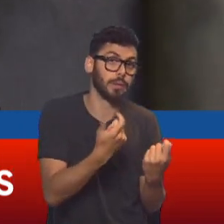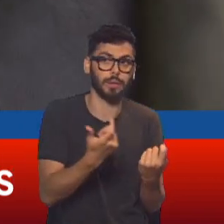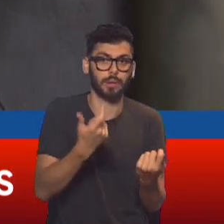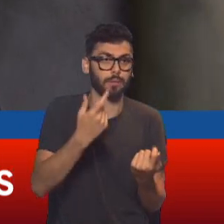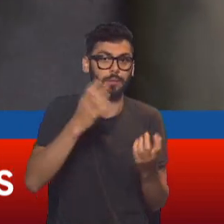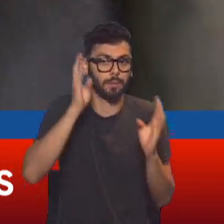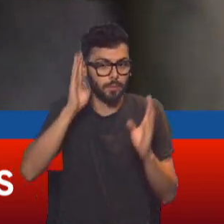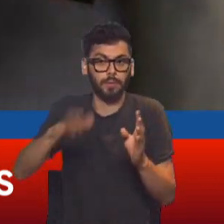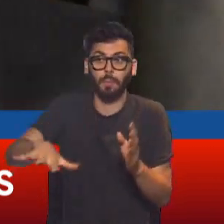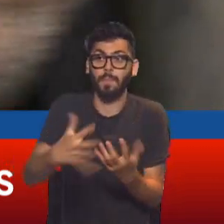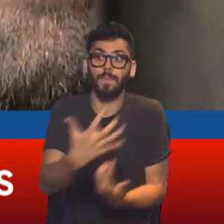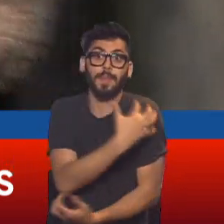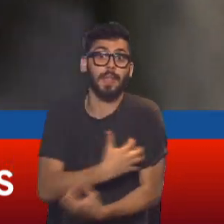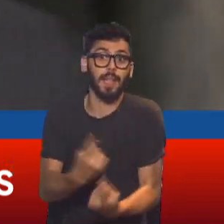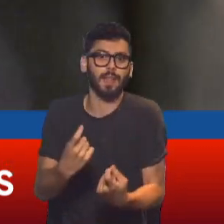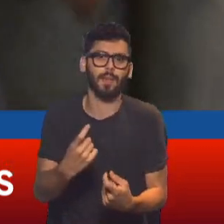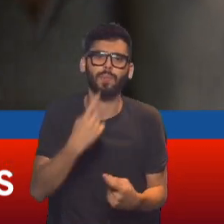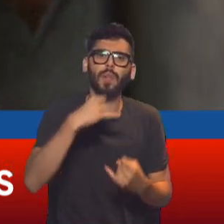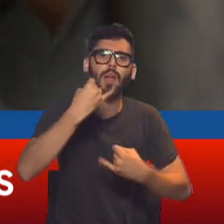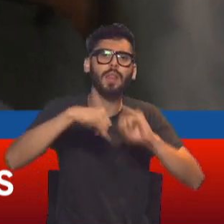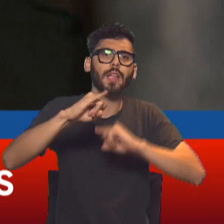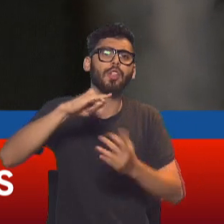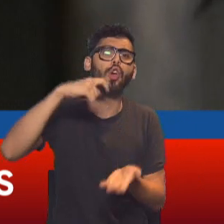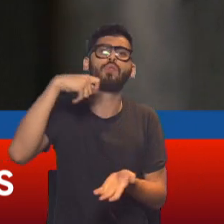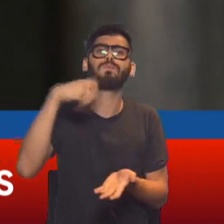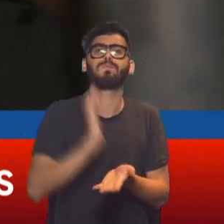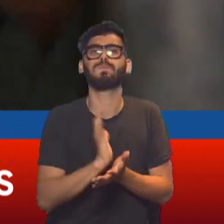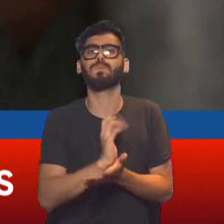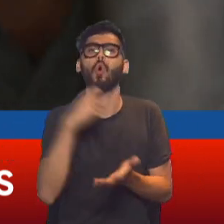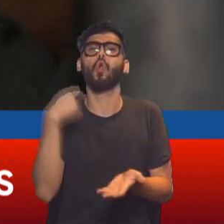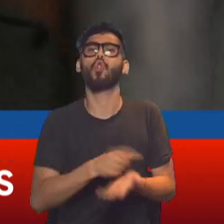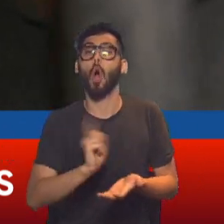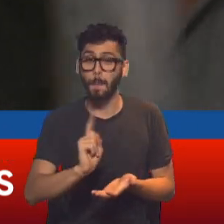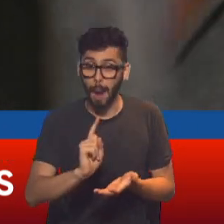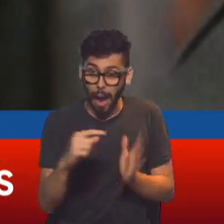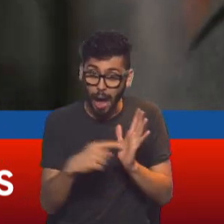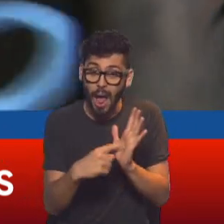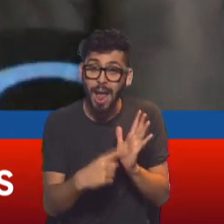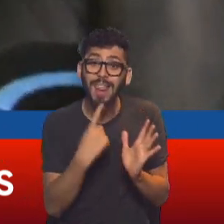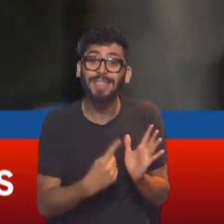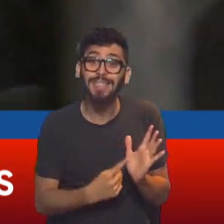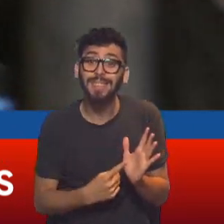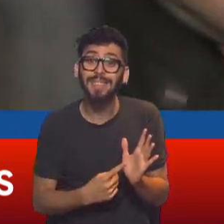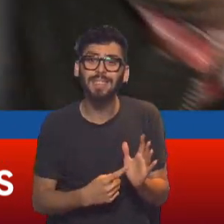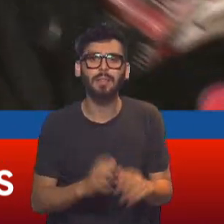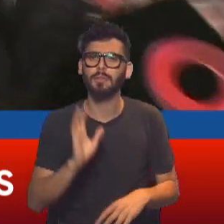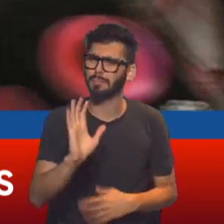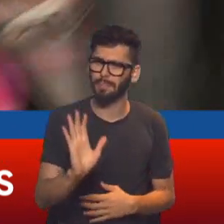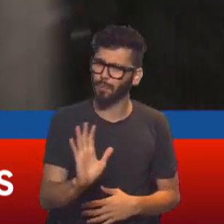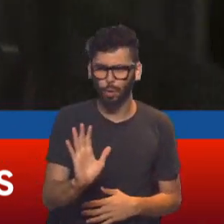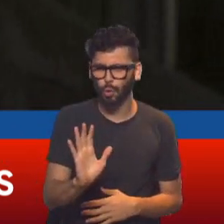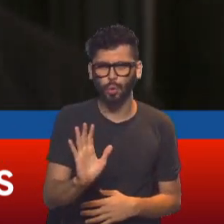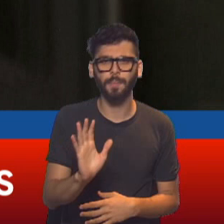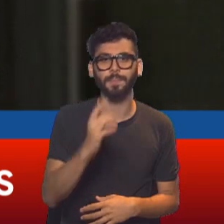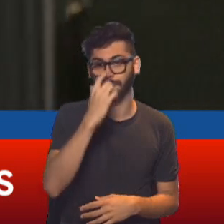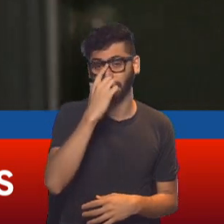necesidad de los sectores más humildes. ¿No pagar las sobretasas? ¿No pagar las sobretasas de intereses es otro de los puntos? Mirá, no, en líneas